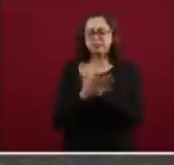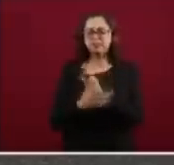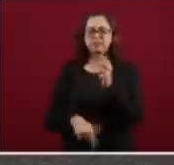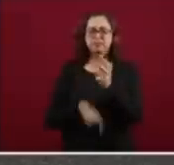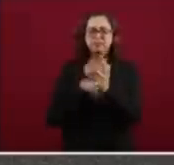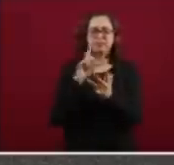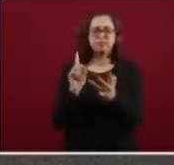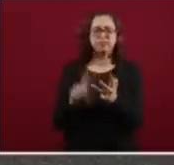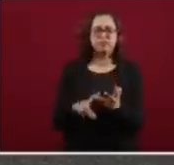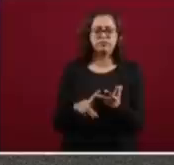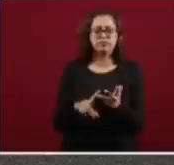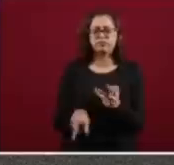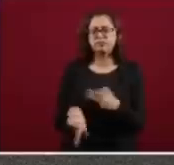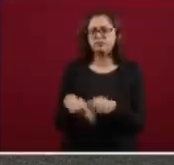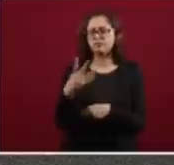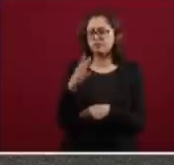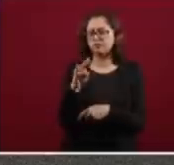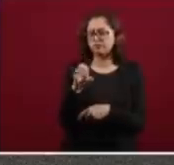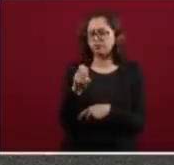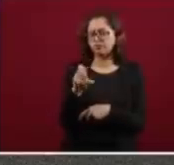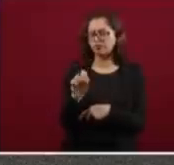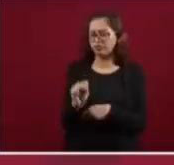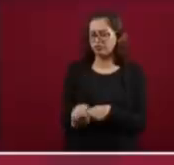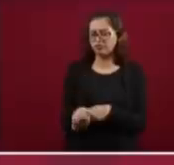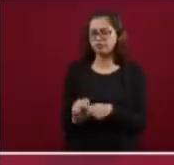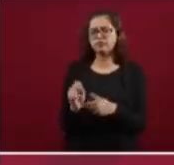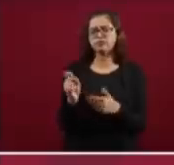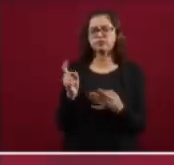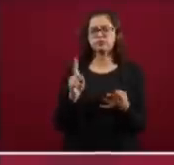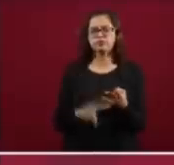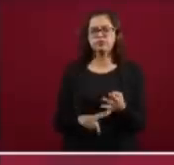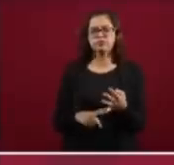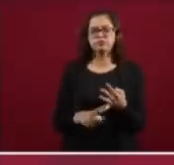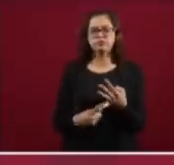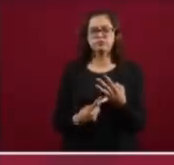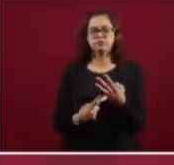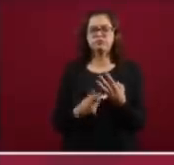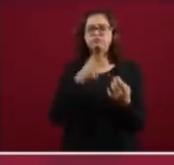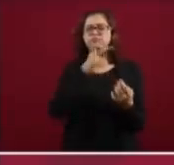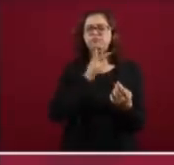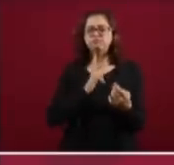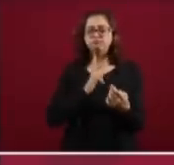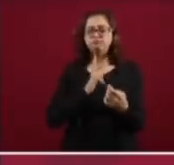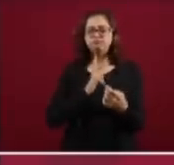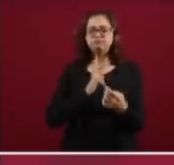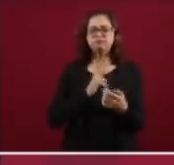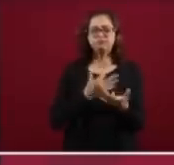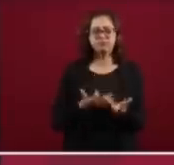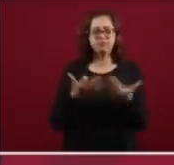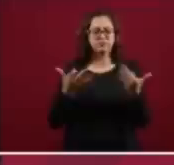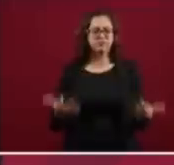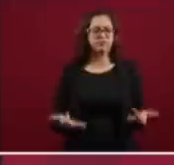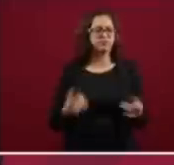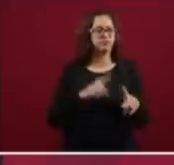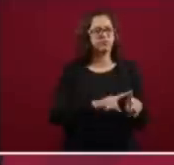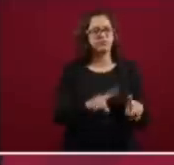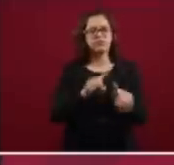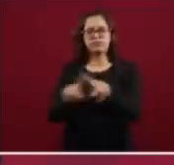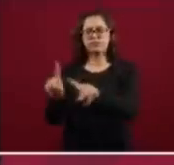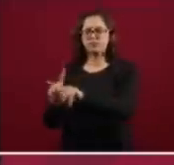en dos bocas vamos a estar en las plataformas en los campos petroleros